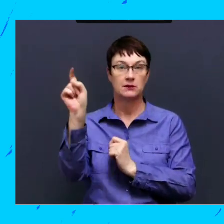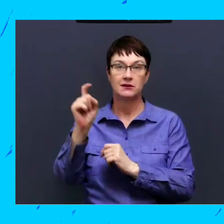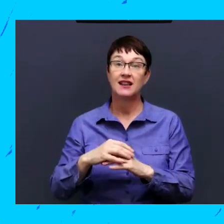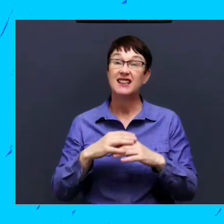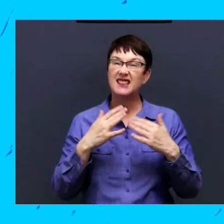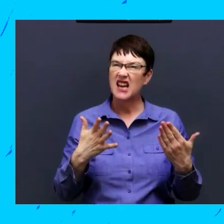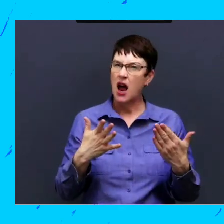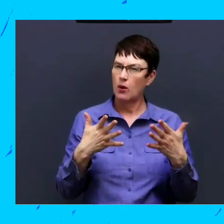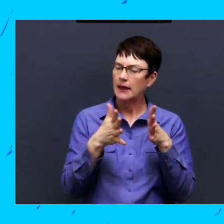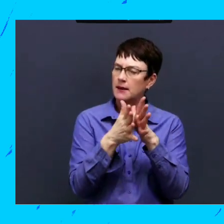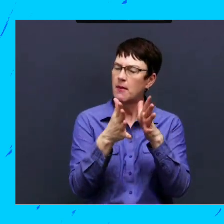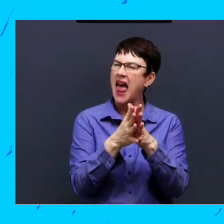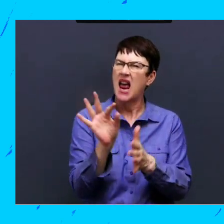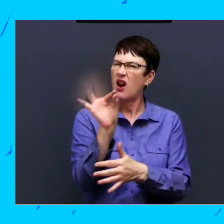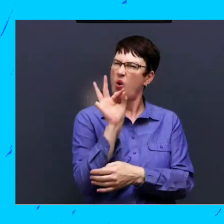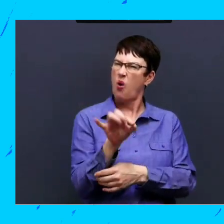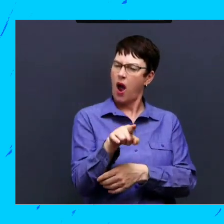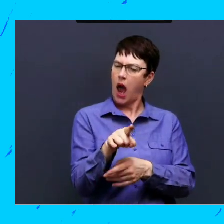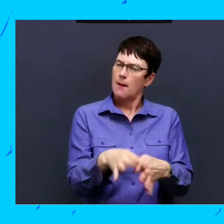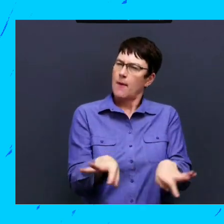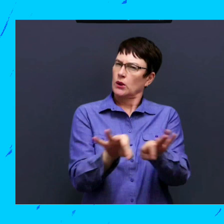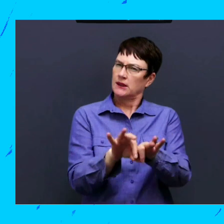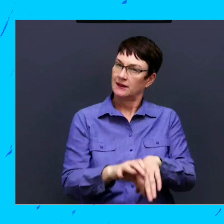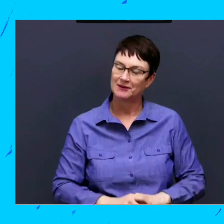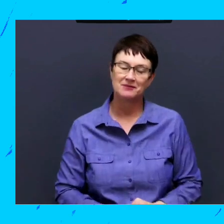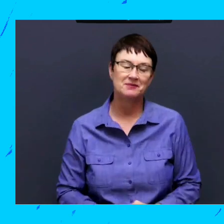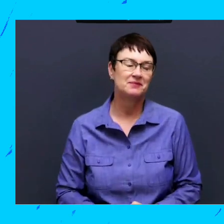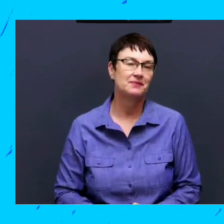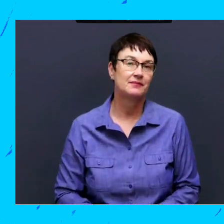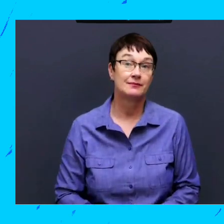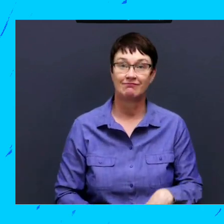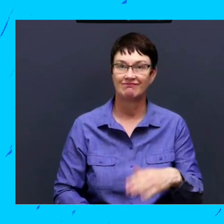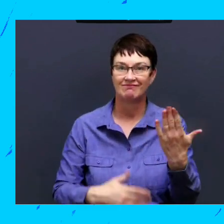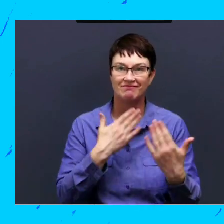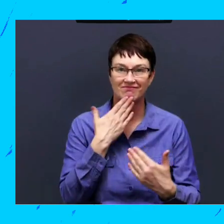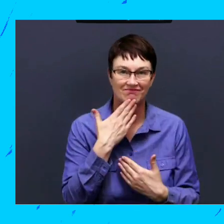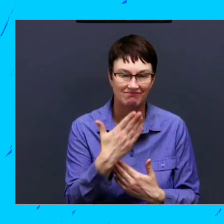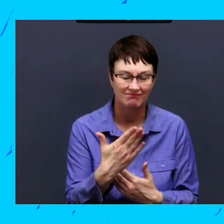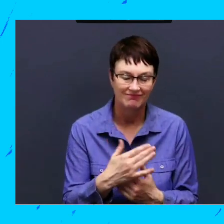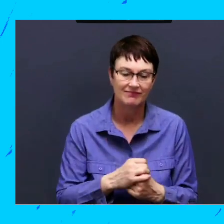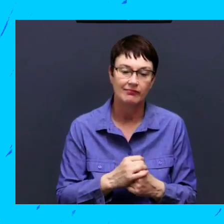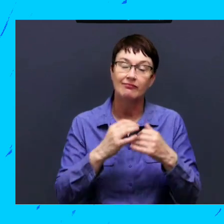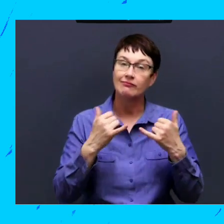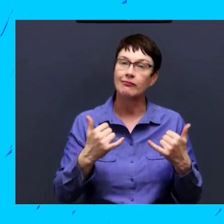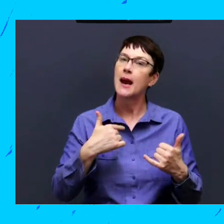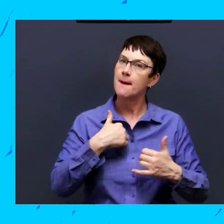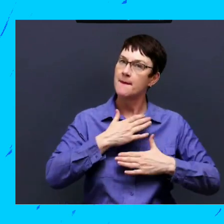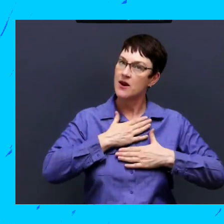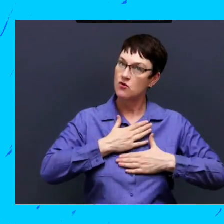Shariva. Gracias, Ramón. Antes de avanzar, quisiera recordarles de los hechos. Hay 1.8 mil millones